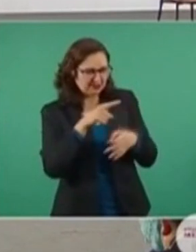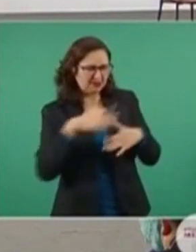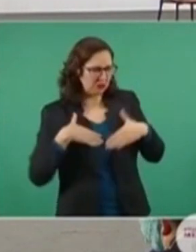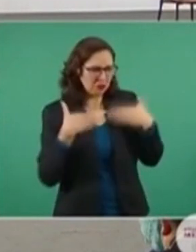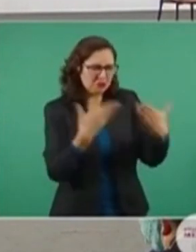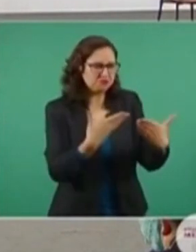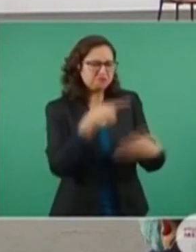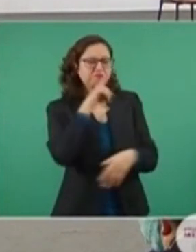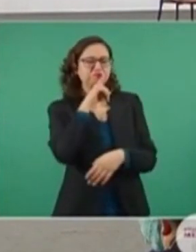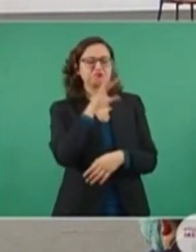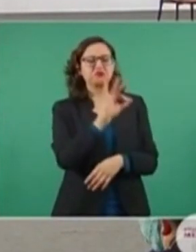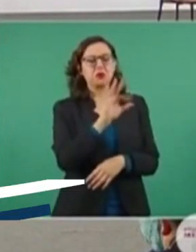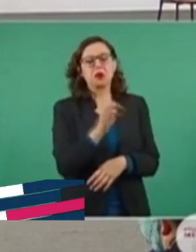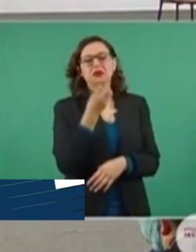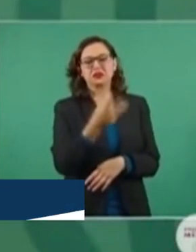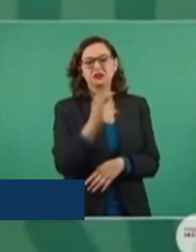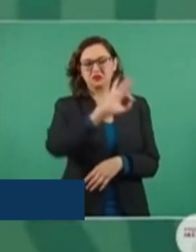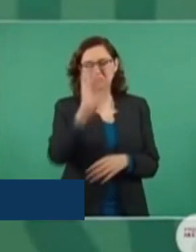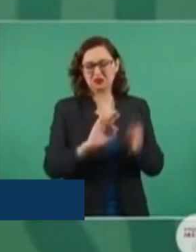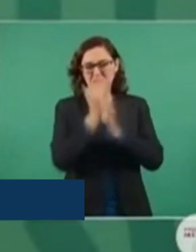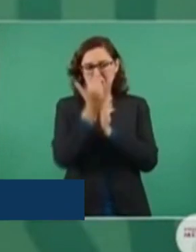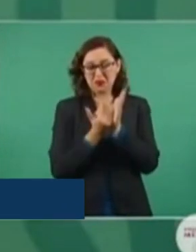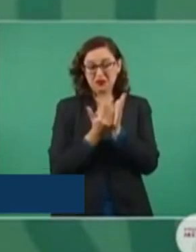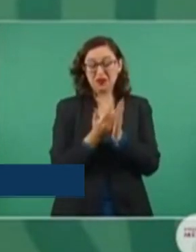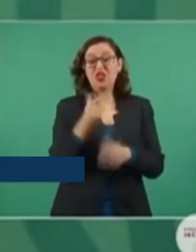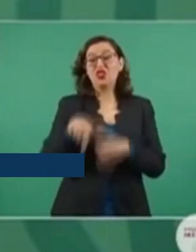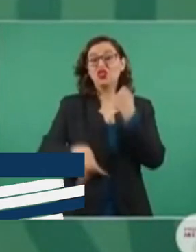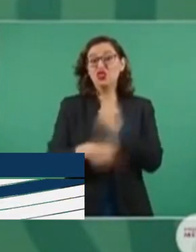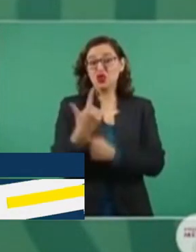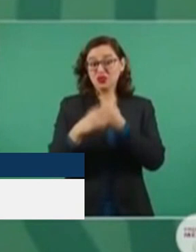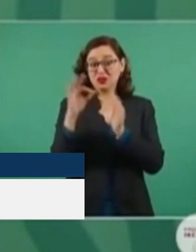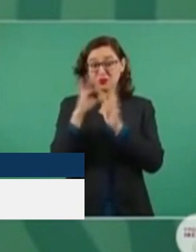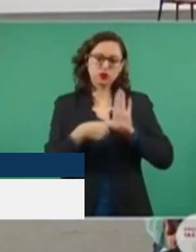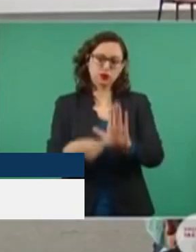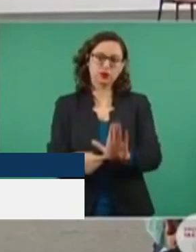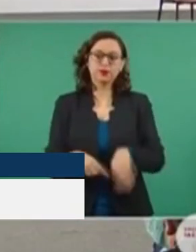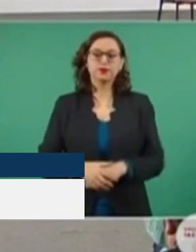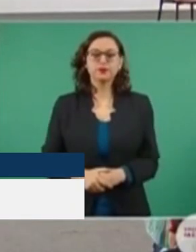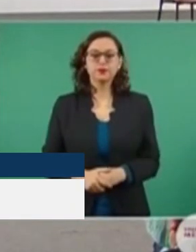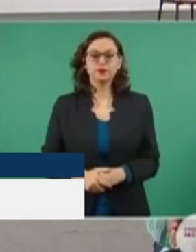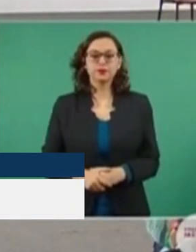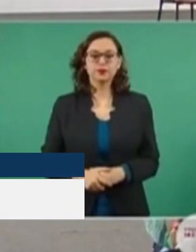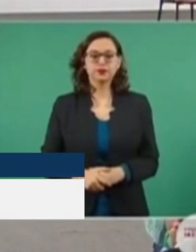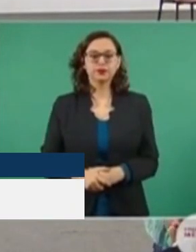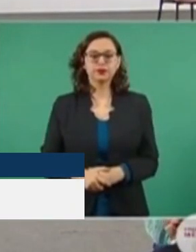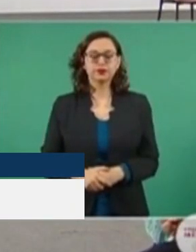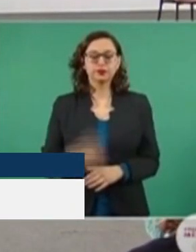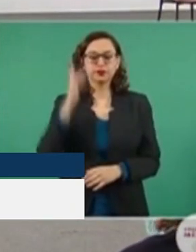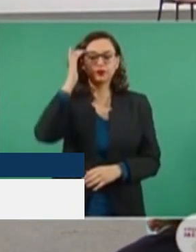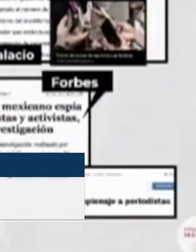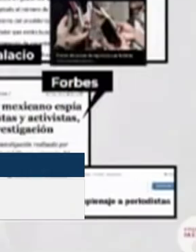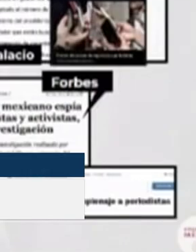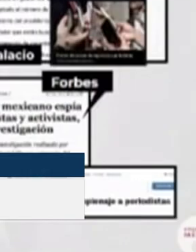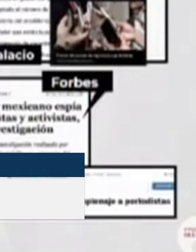5 el quién es quién de las mentiras de la semana se ha estrenado con 5 informaciones supuestamente falsas el espacio lo